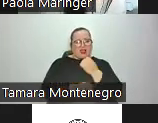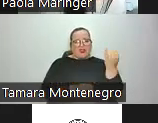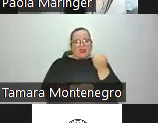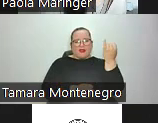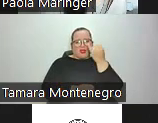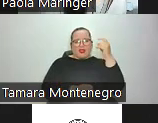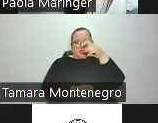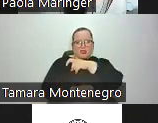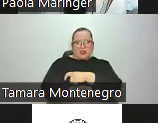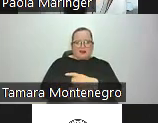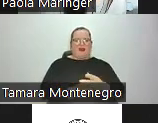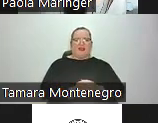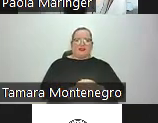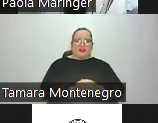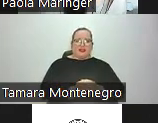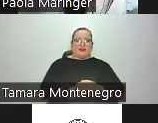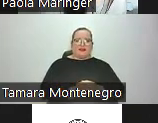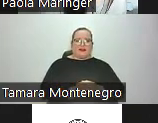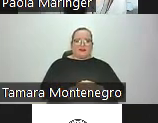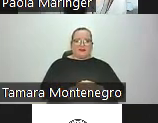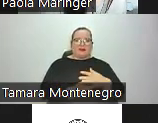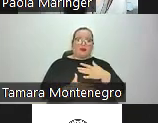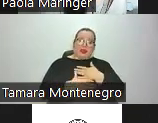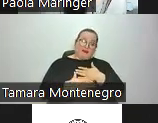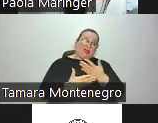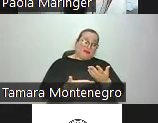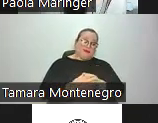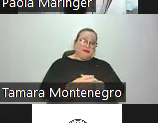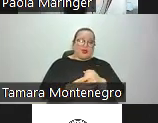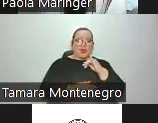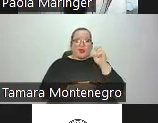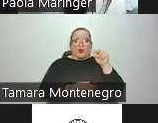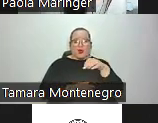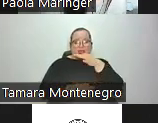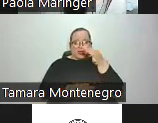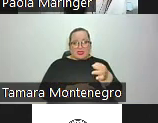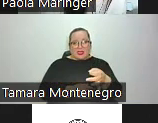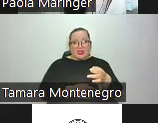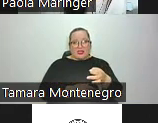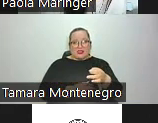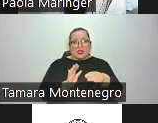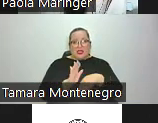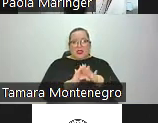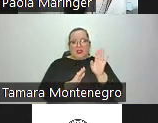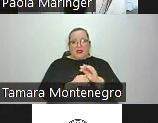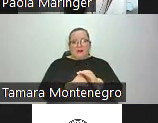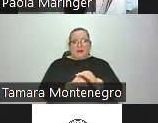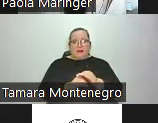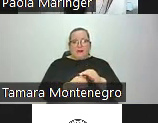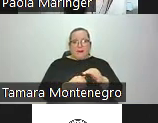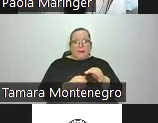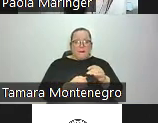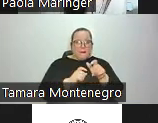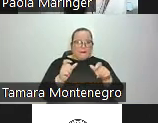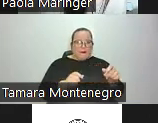costó trabajar de manera independiente. El miedo, ¿cierto? Juan Ceballos nos habla de los mayores. Tenemos